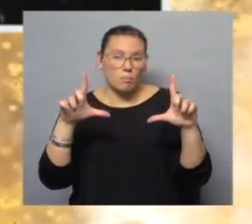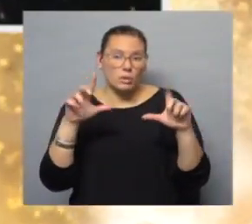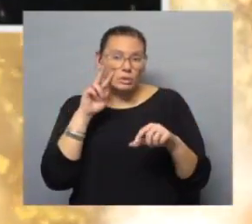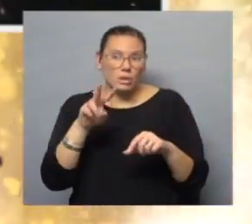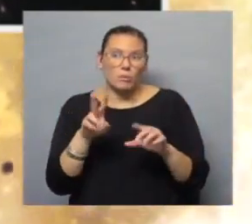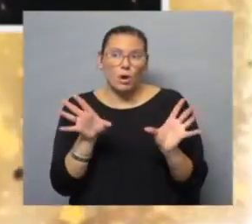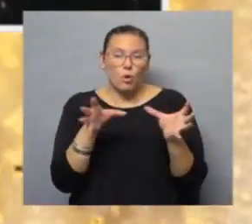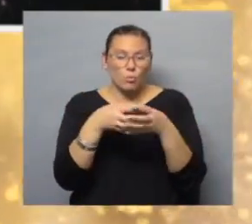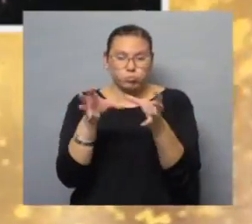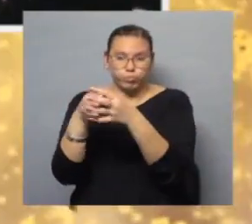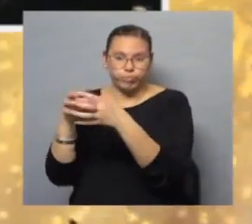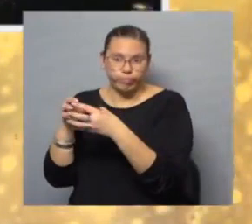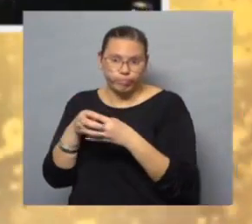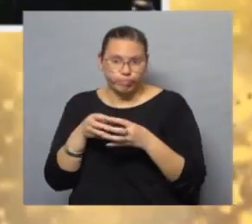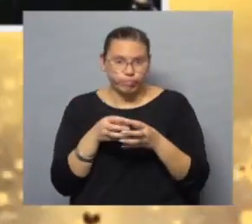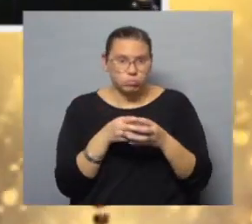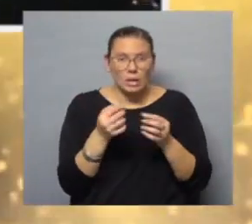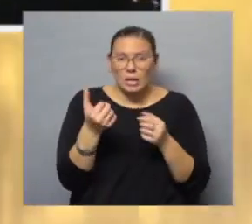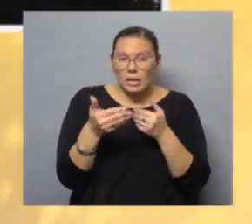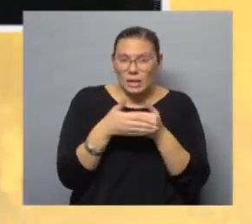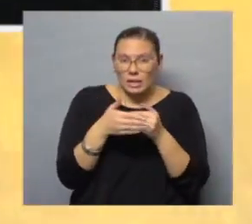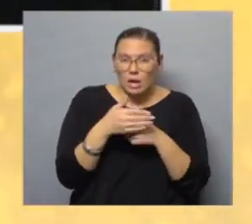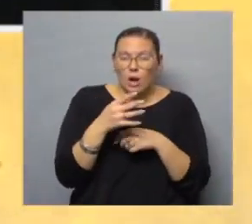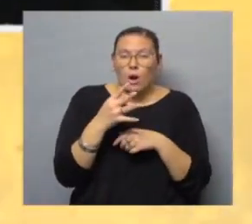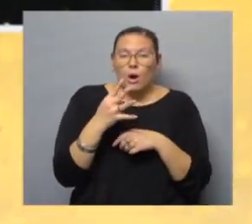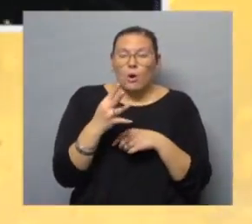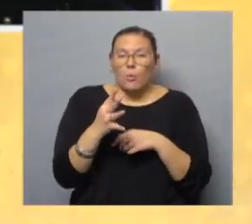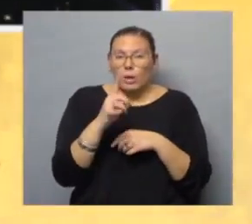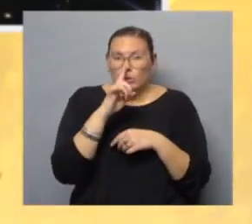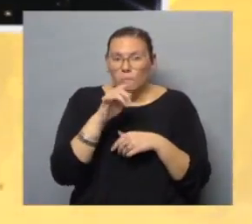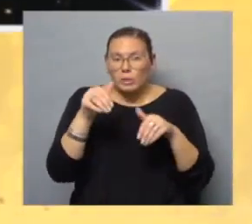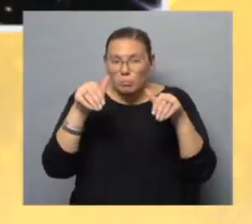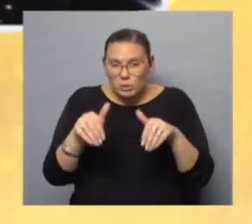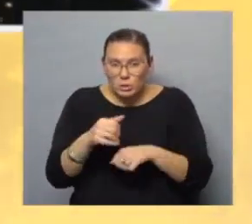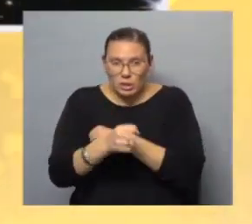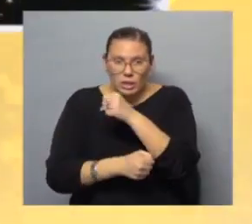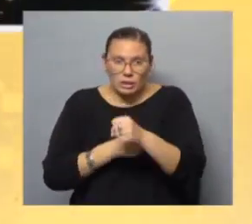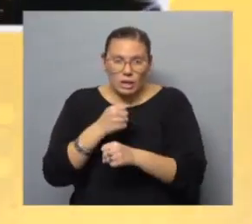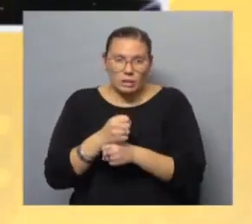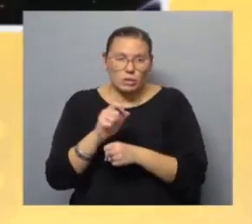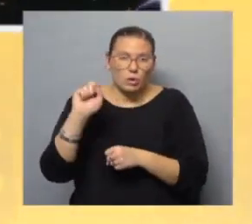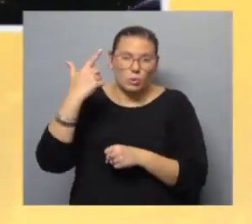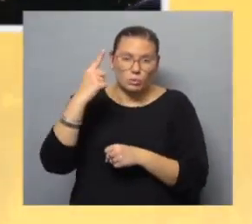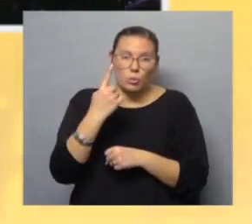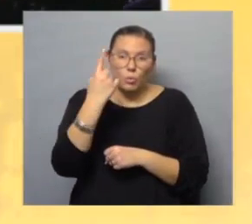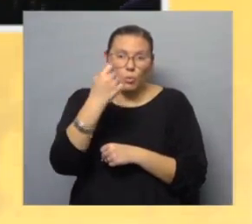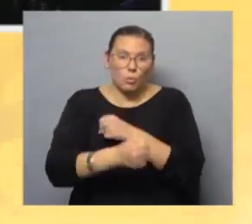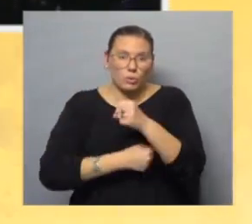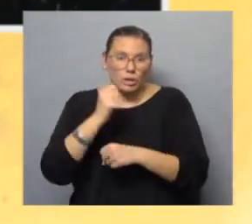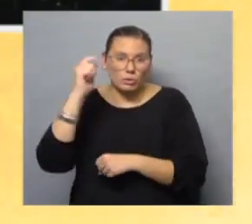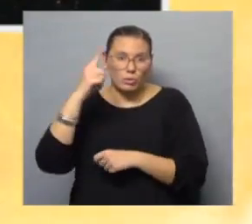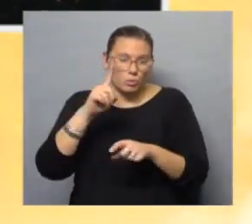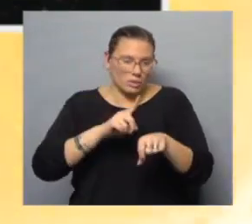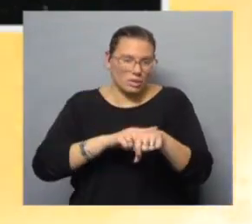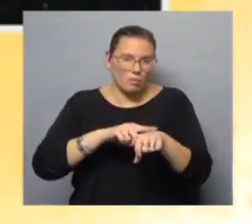cúmulo de galaxias que está a cerca de 4.000 millones de años luz de la Tierra. A referencia, un año luz es la distancia que recorre la luz en ese